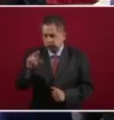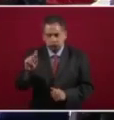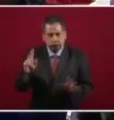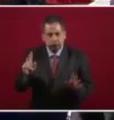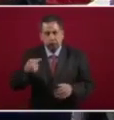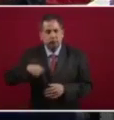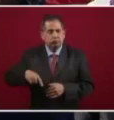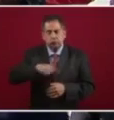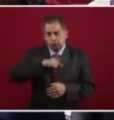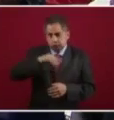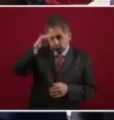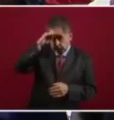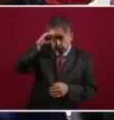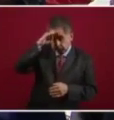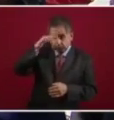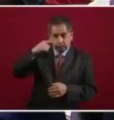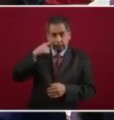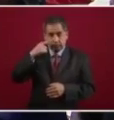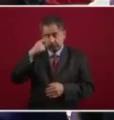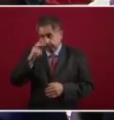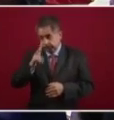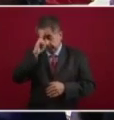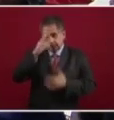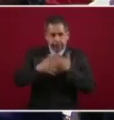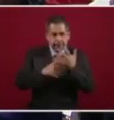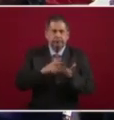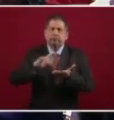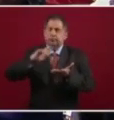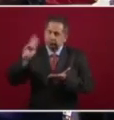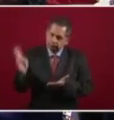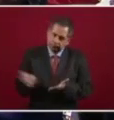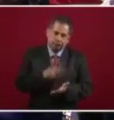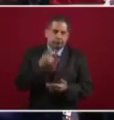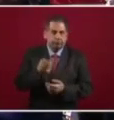Nosotros pensamos que la violencia, lo voy a volver a